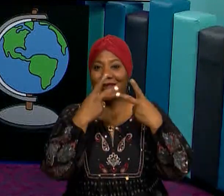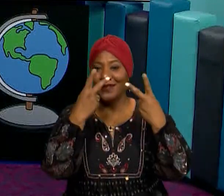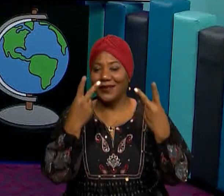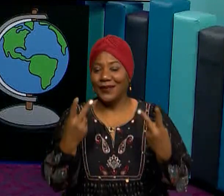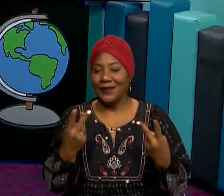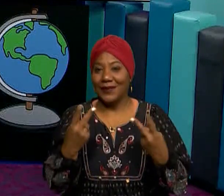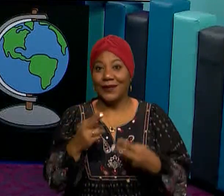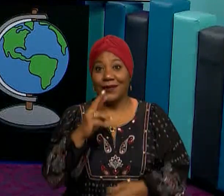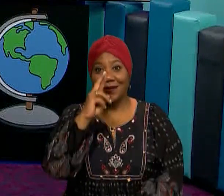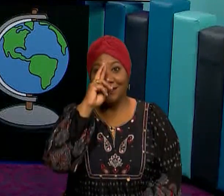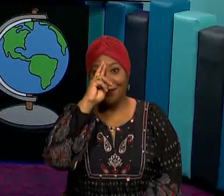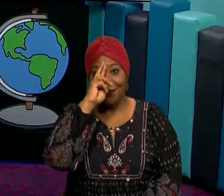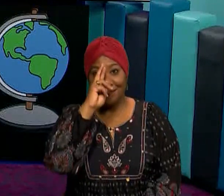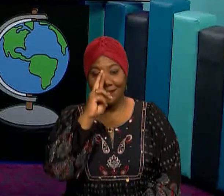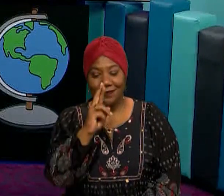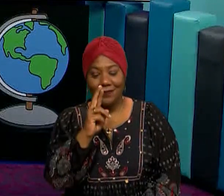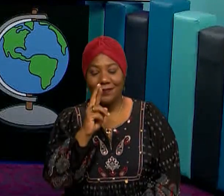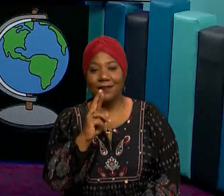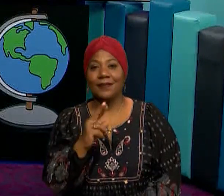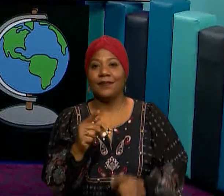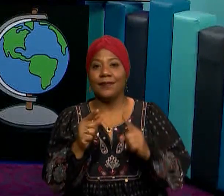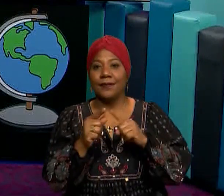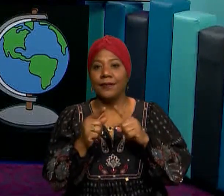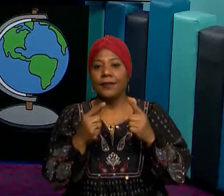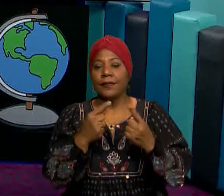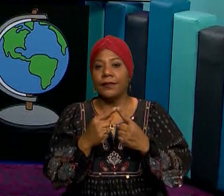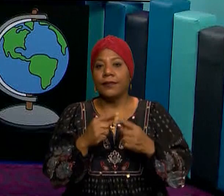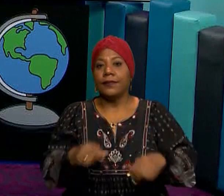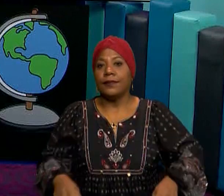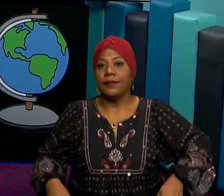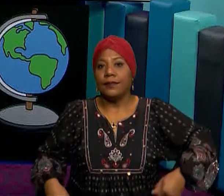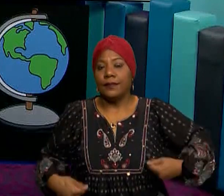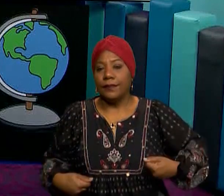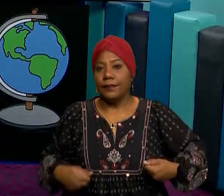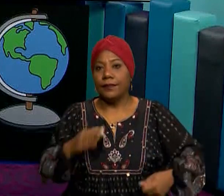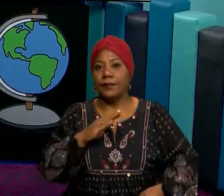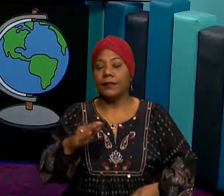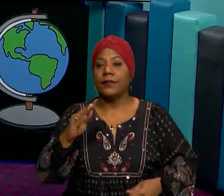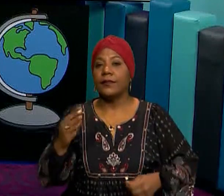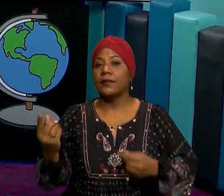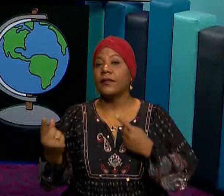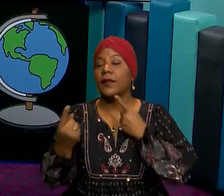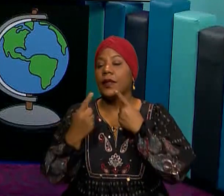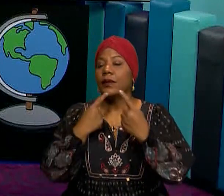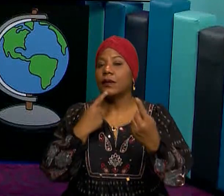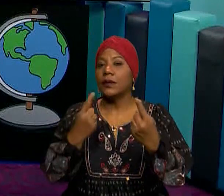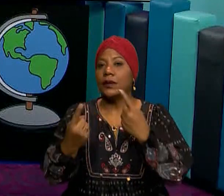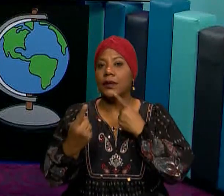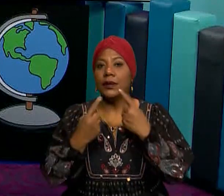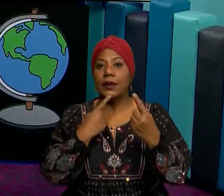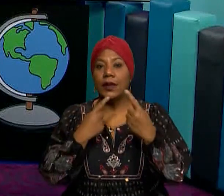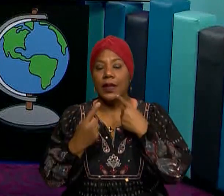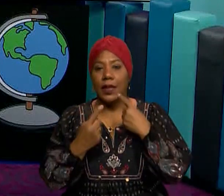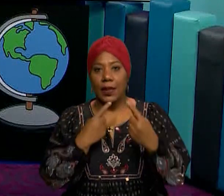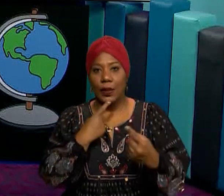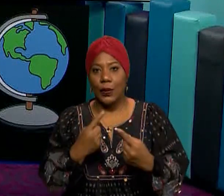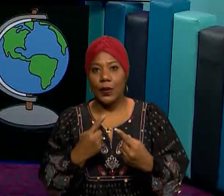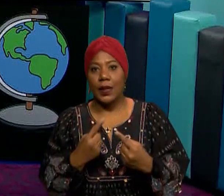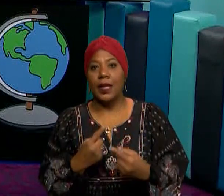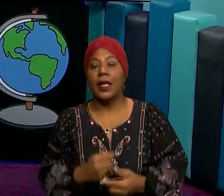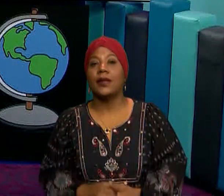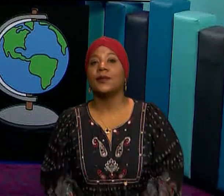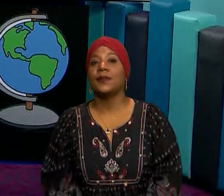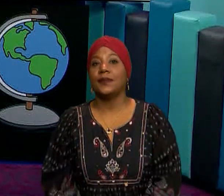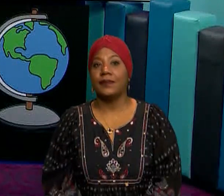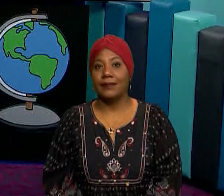así, en el desarrollo, se dio el diálogo, la plática que tuvo el pantalón y el niño hasta que llegaron ¿a